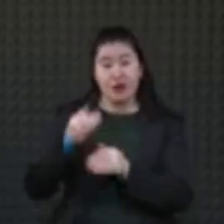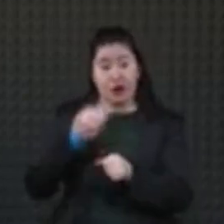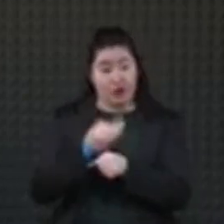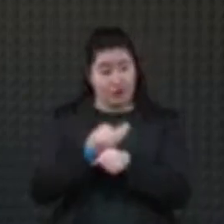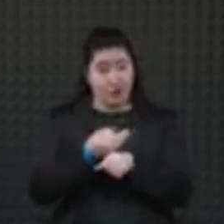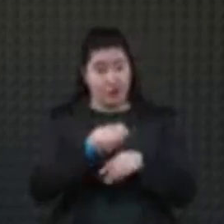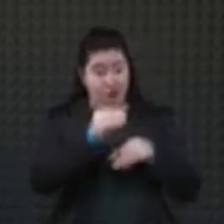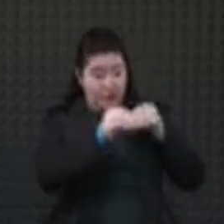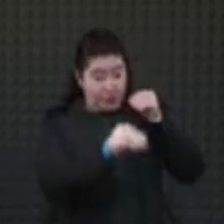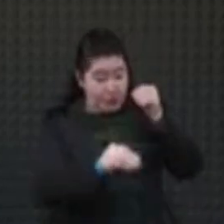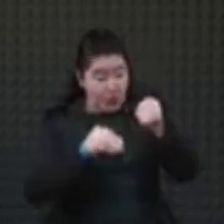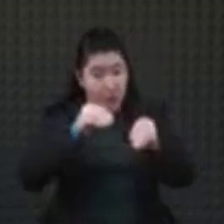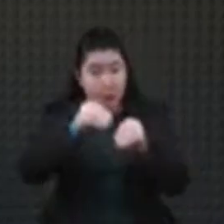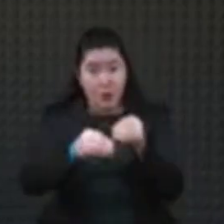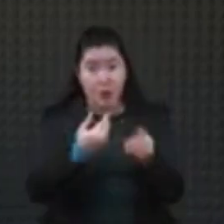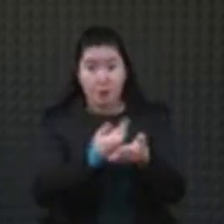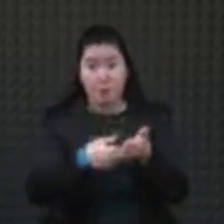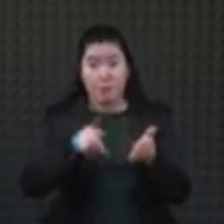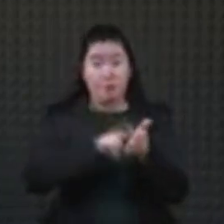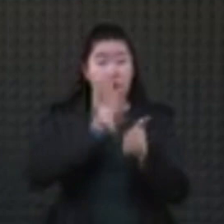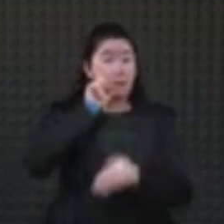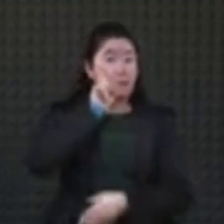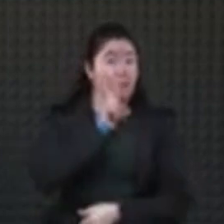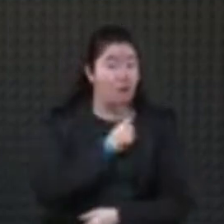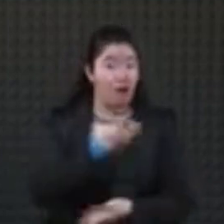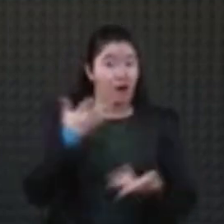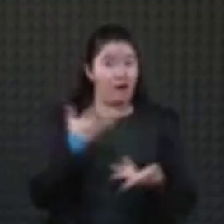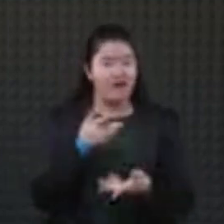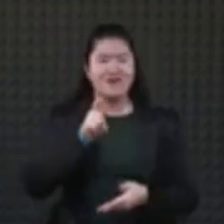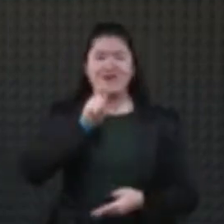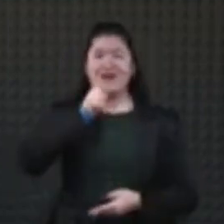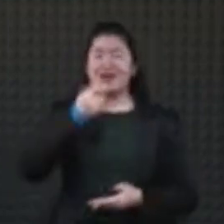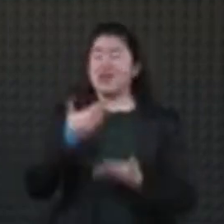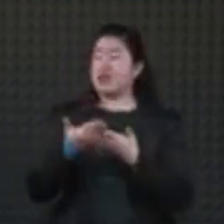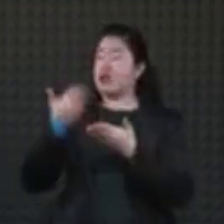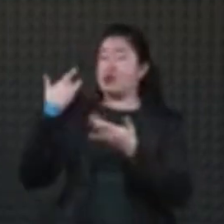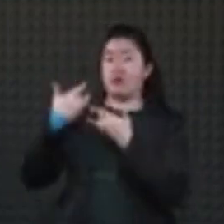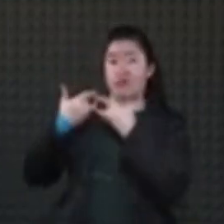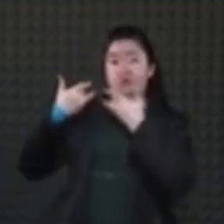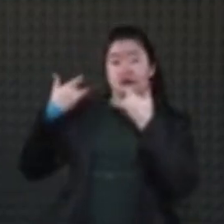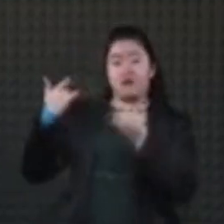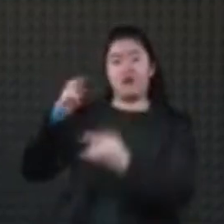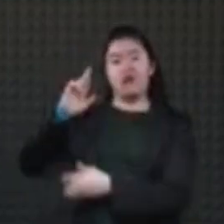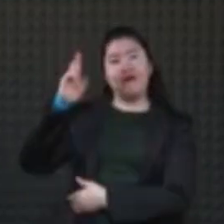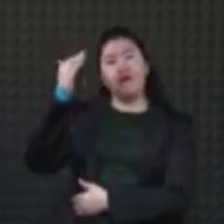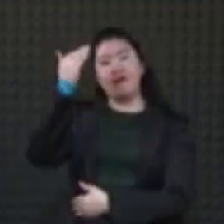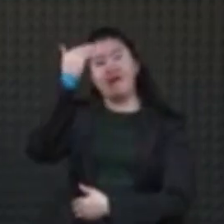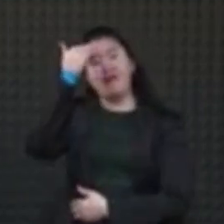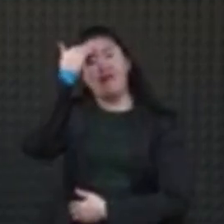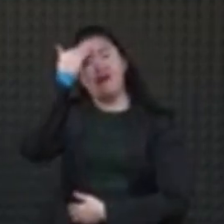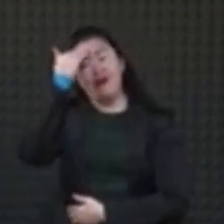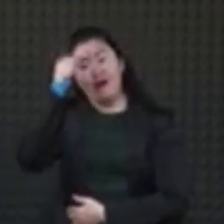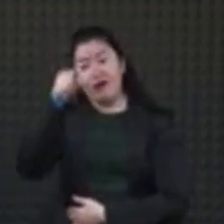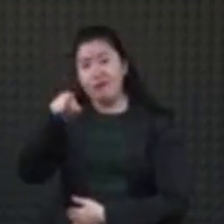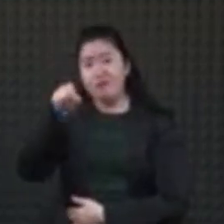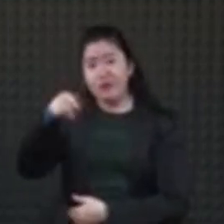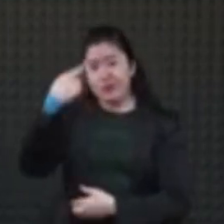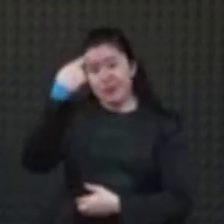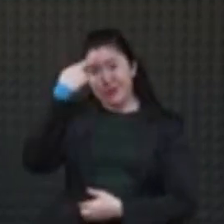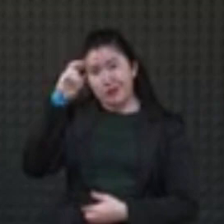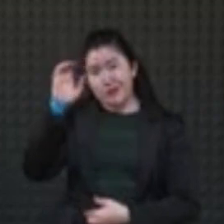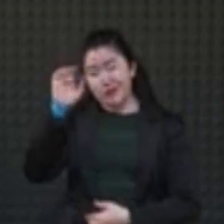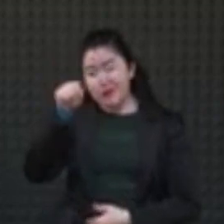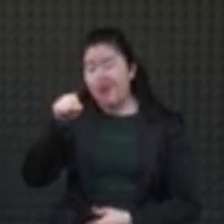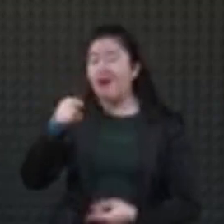un reconocimiento de las mujeres en la historia de México, en los acontecimientos, y deja un presente y deja un